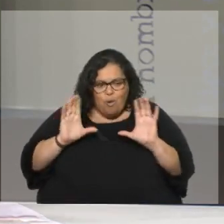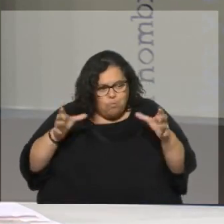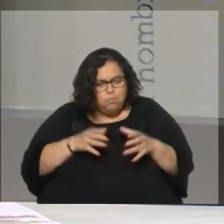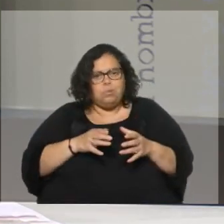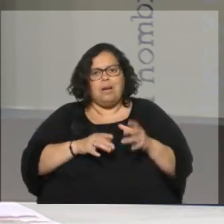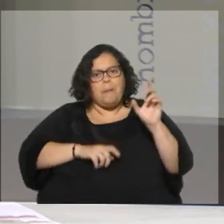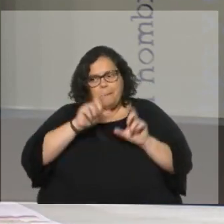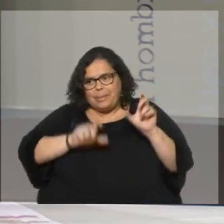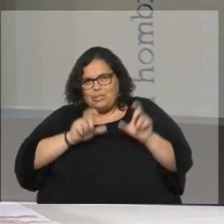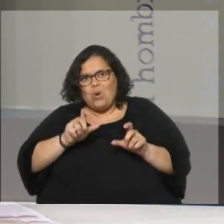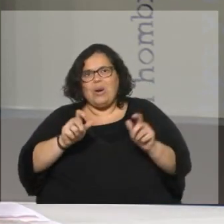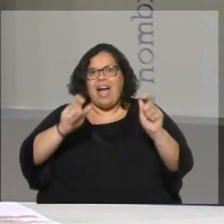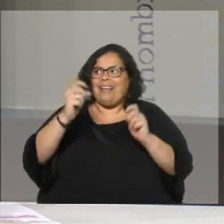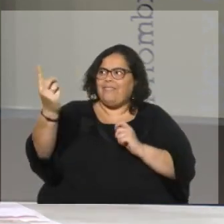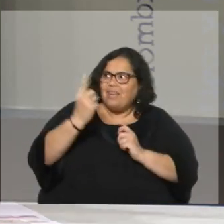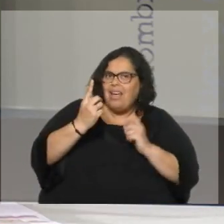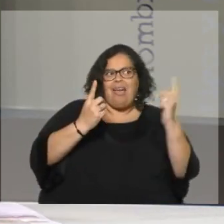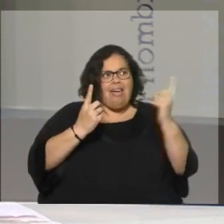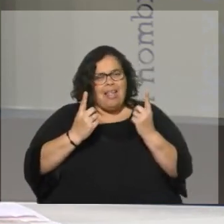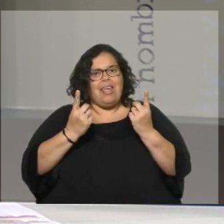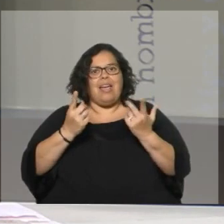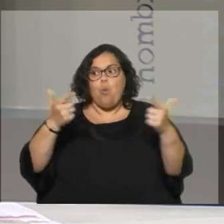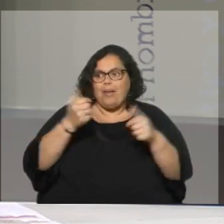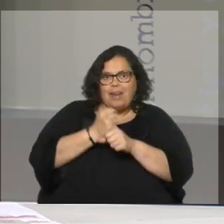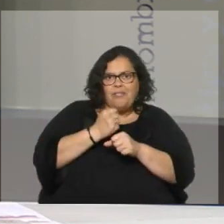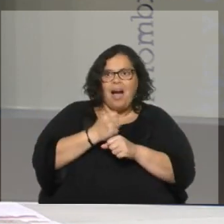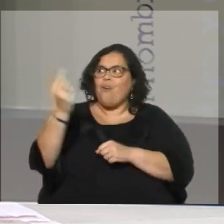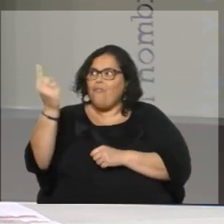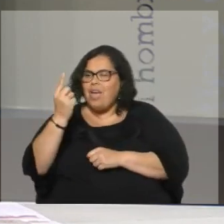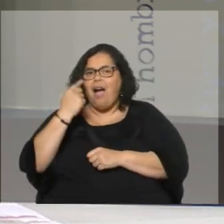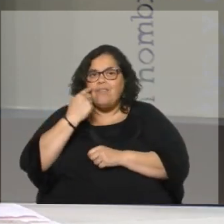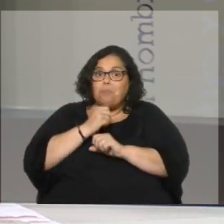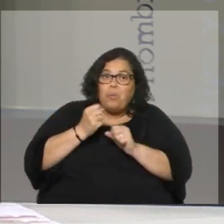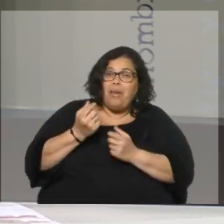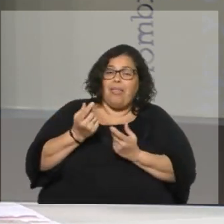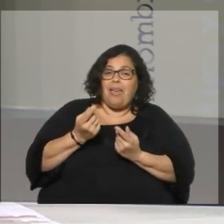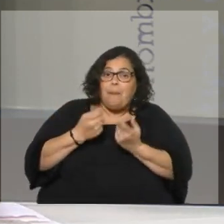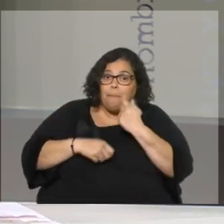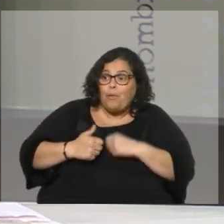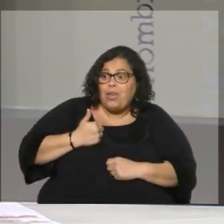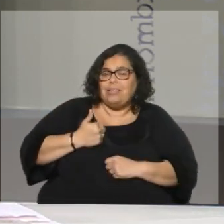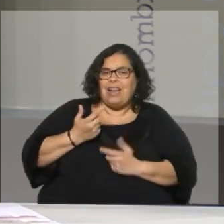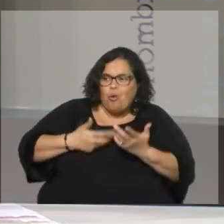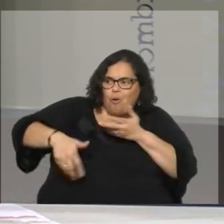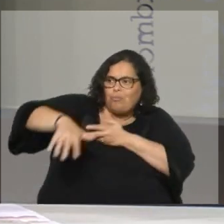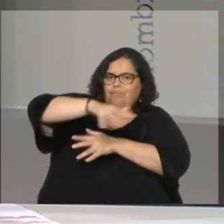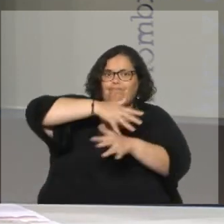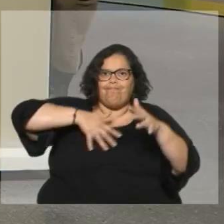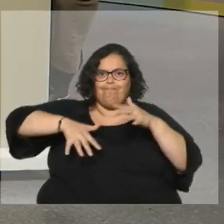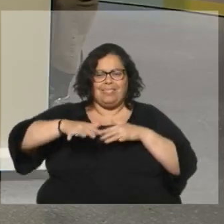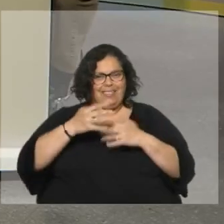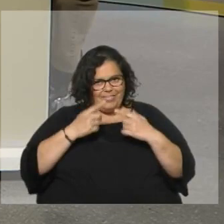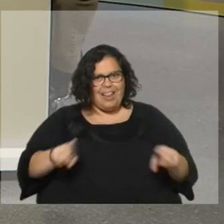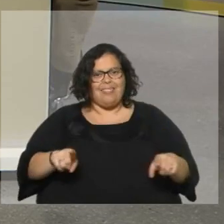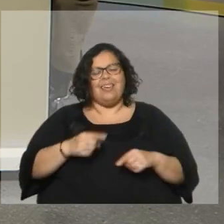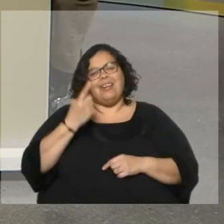propios junqueros, quién viene, quién no, contaba, cuando uno se queda sin laburo, viene a ver si puede sacar un mango más, ¿no? Es como un ecosistema social bien distinto. Claro, esa es